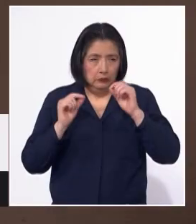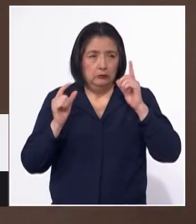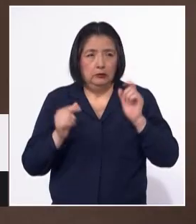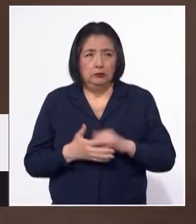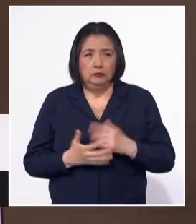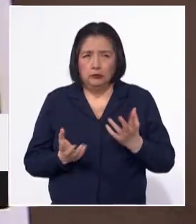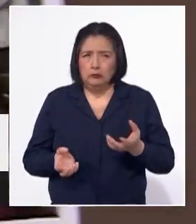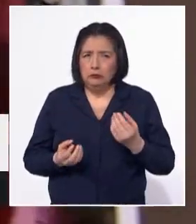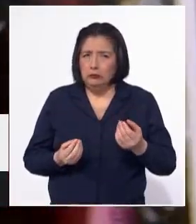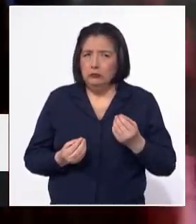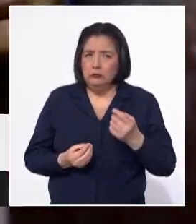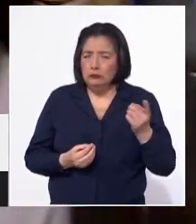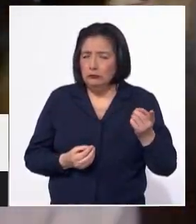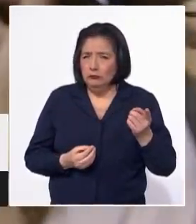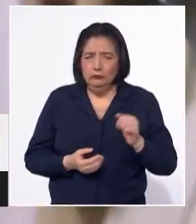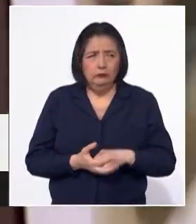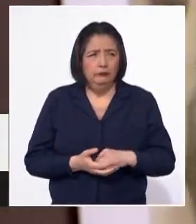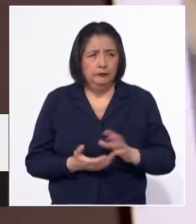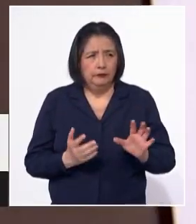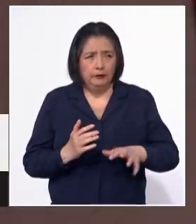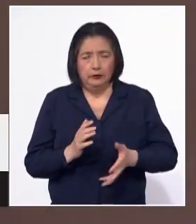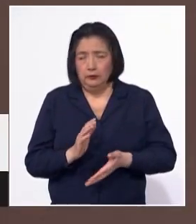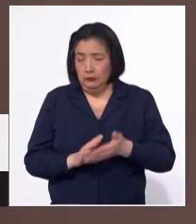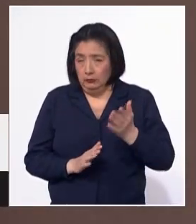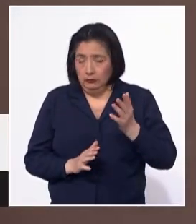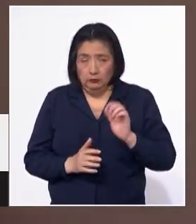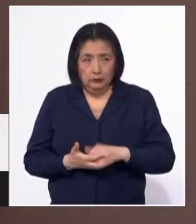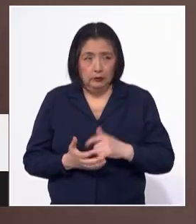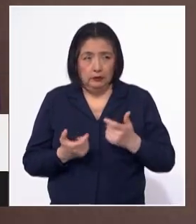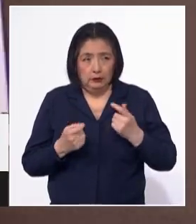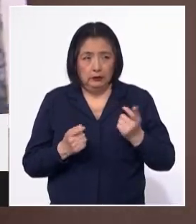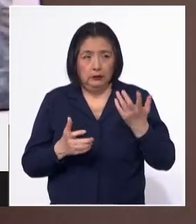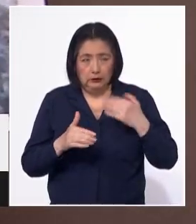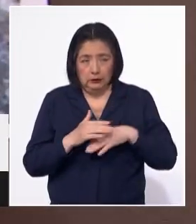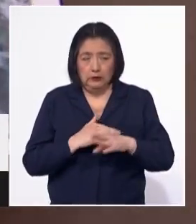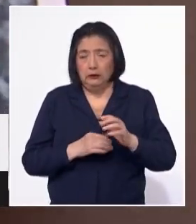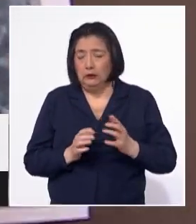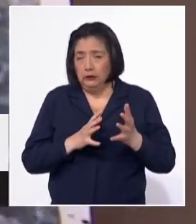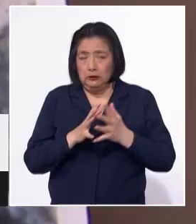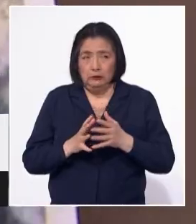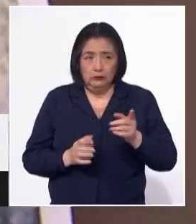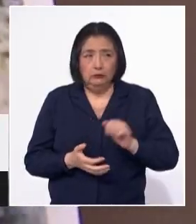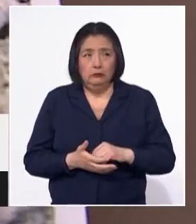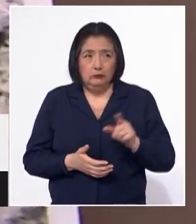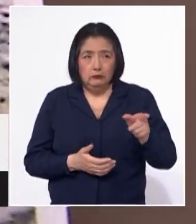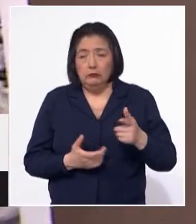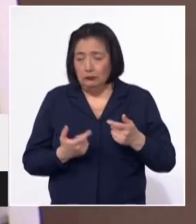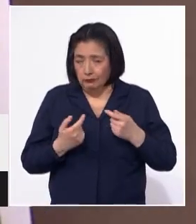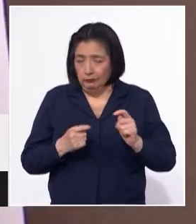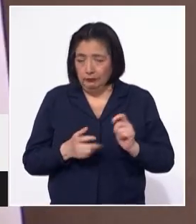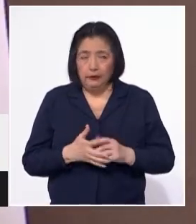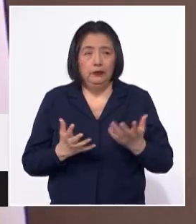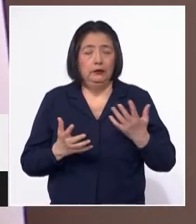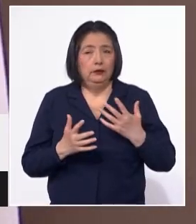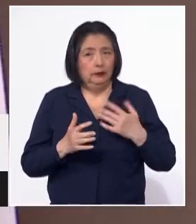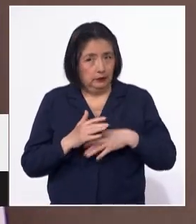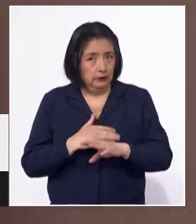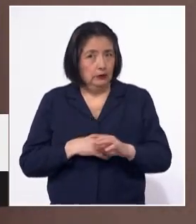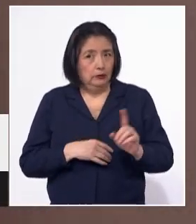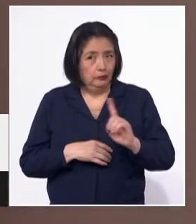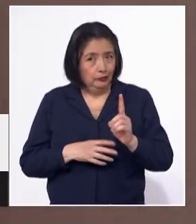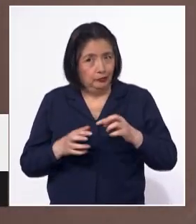mucho es la manera como es que ella sale, ¿no? O intenta ingresar a Estados Unidos. Ella había intentado ingresar de manera